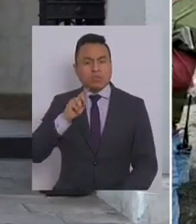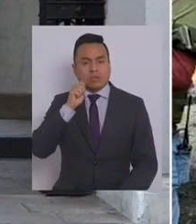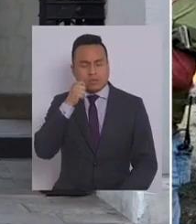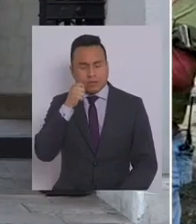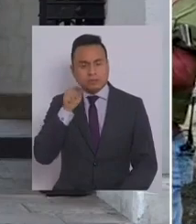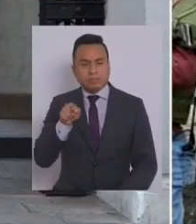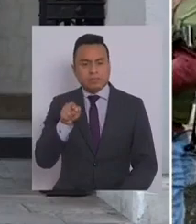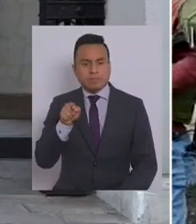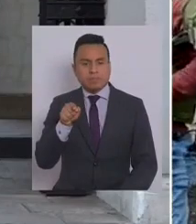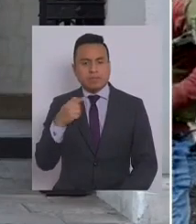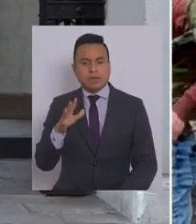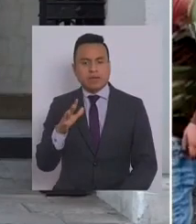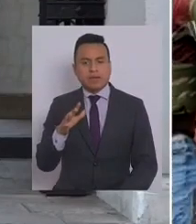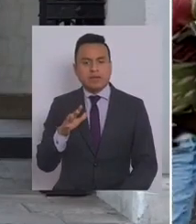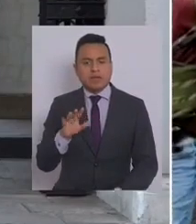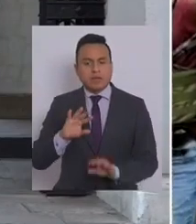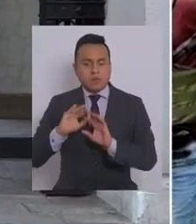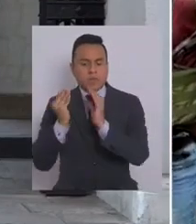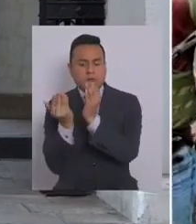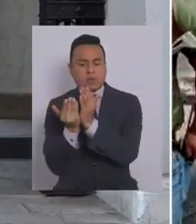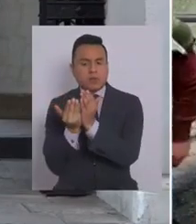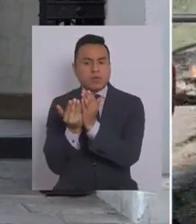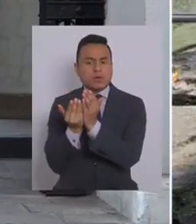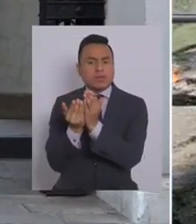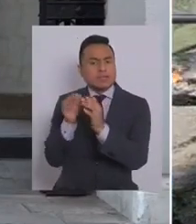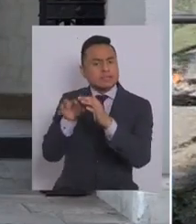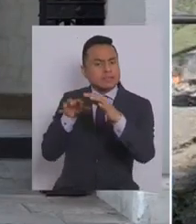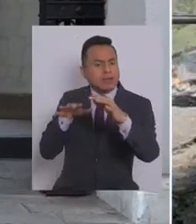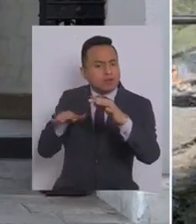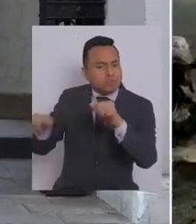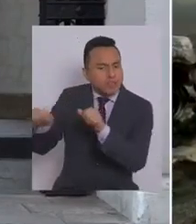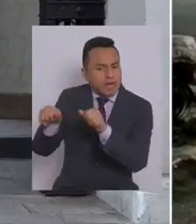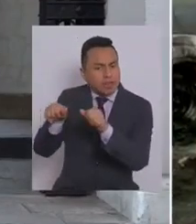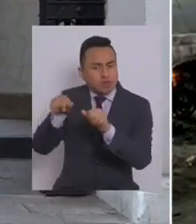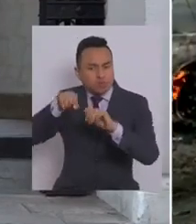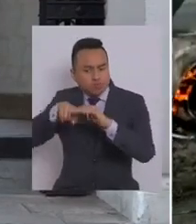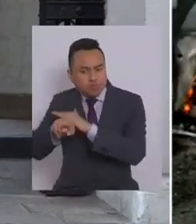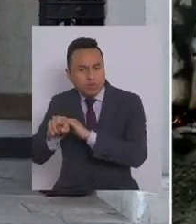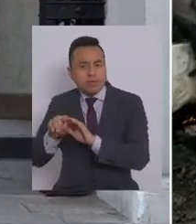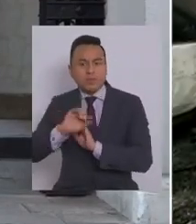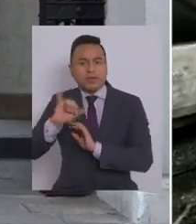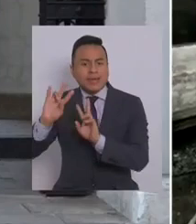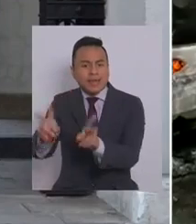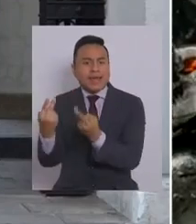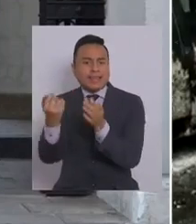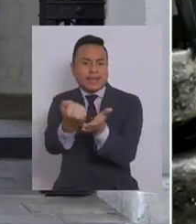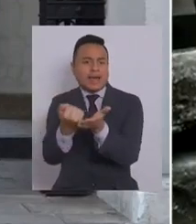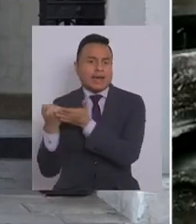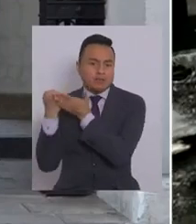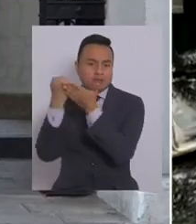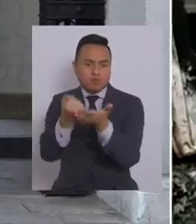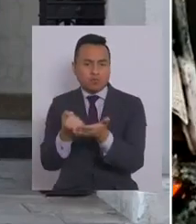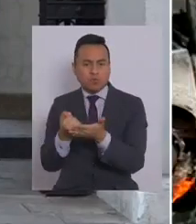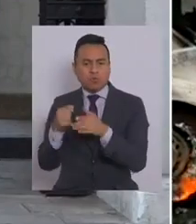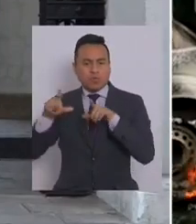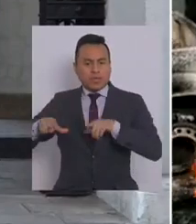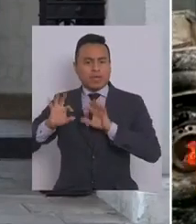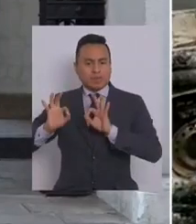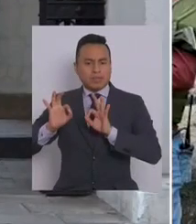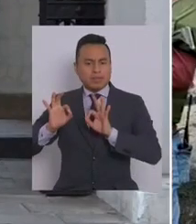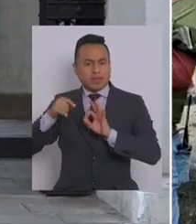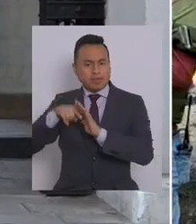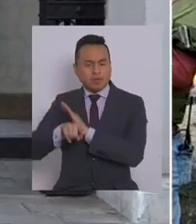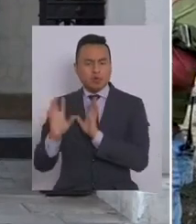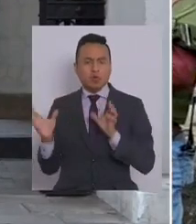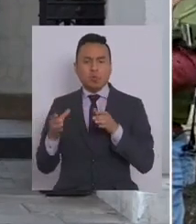tanto se parapetaron en un cerro cercano, en los cuales fueron rescatados después por unidades especializadas de los